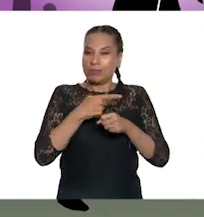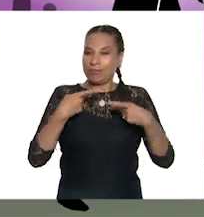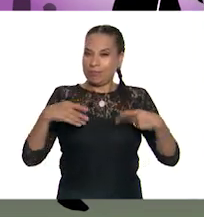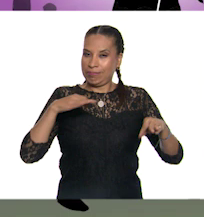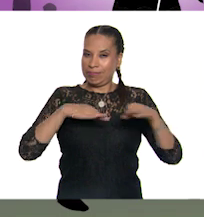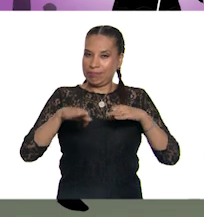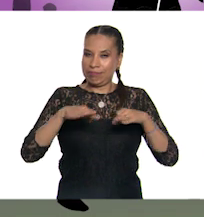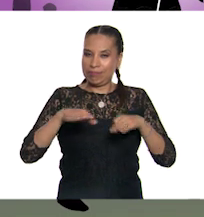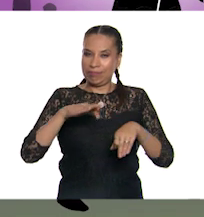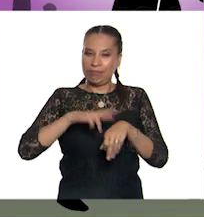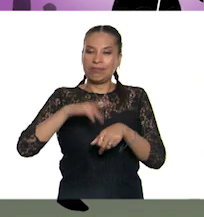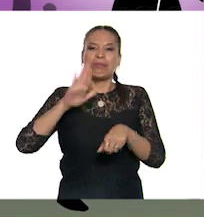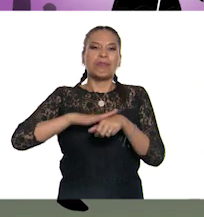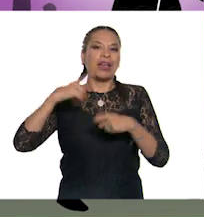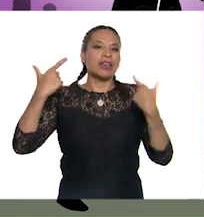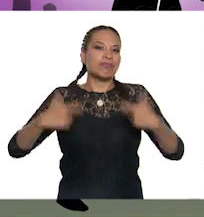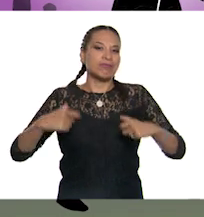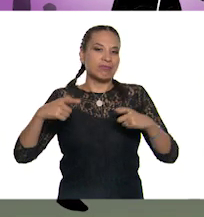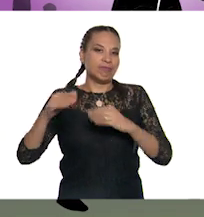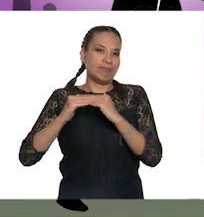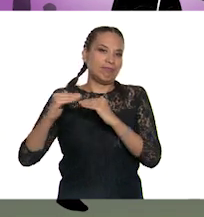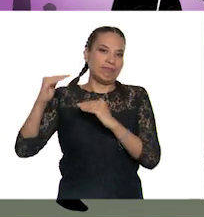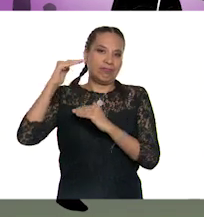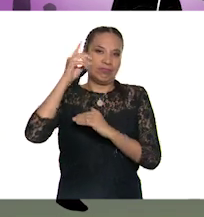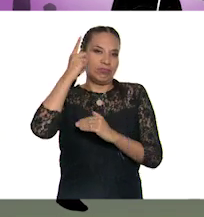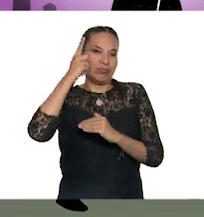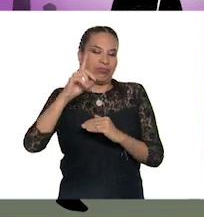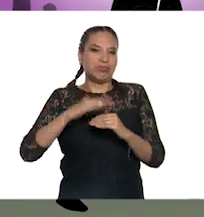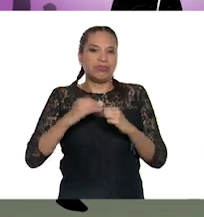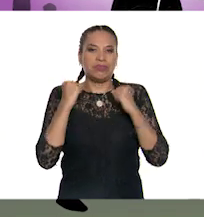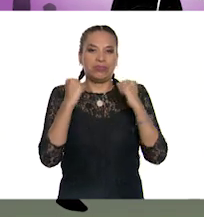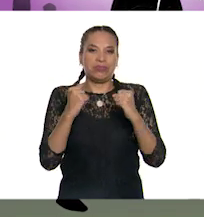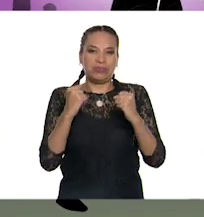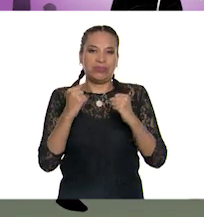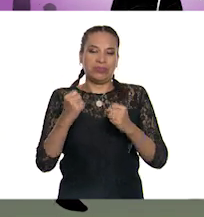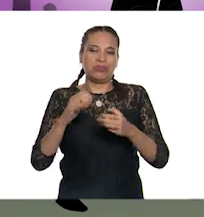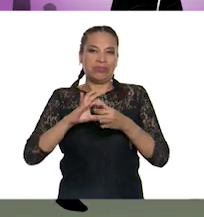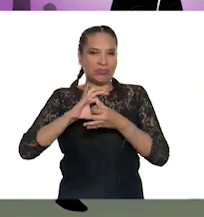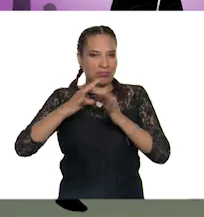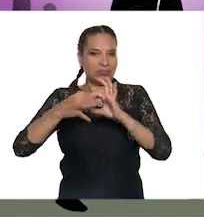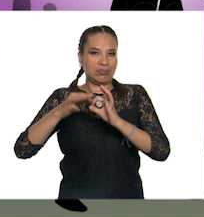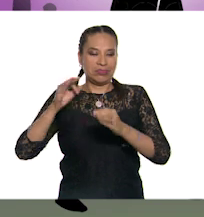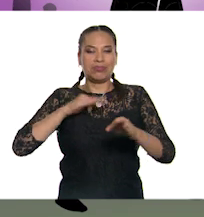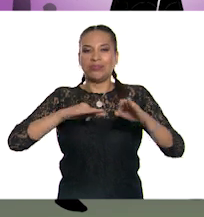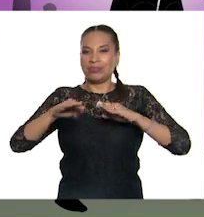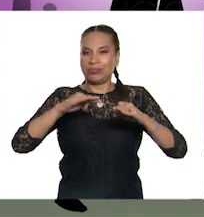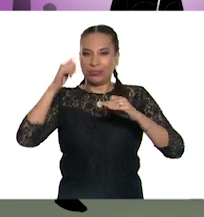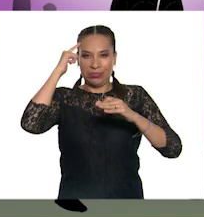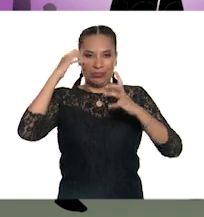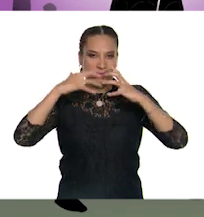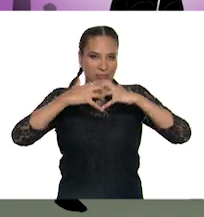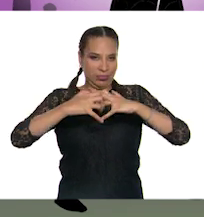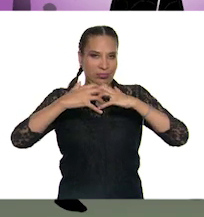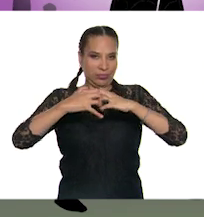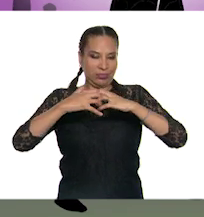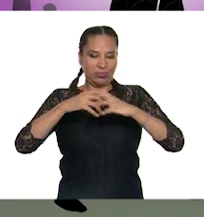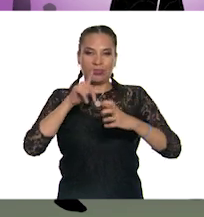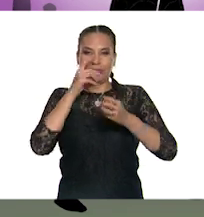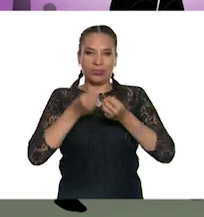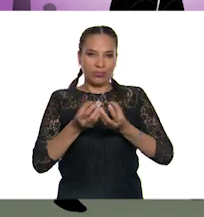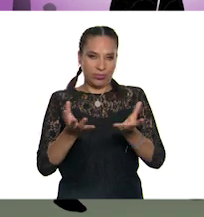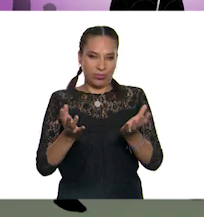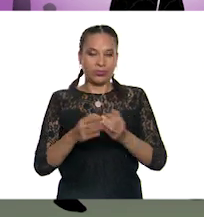trabajador, más rico se hace el amo y más fuerte la cadena. Trabaja, cerebro, trabaja, da